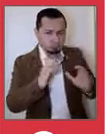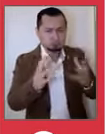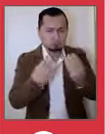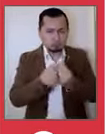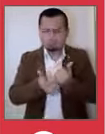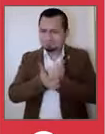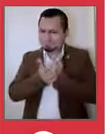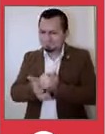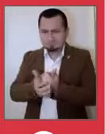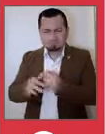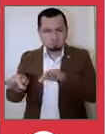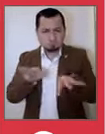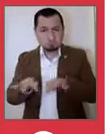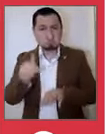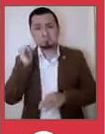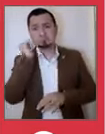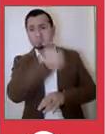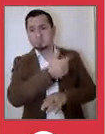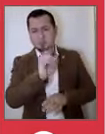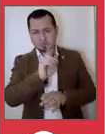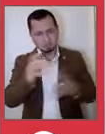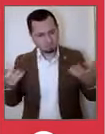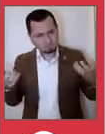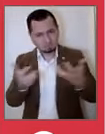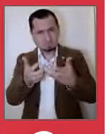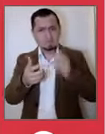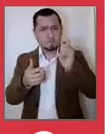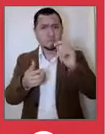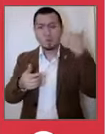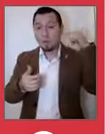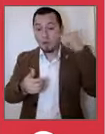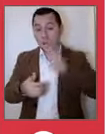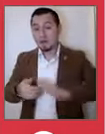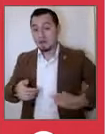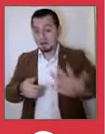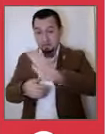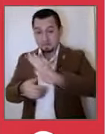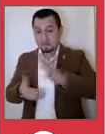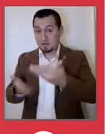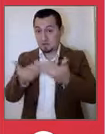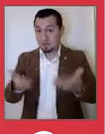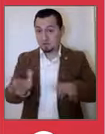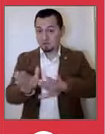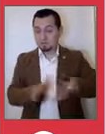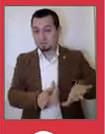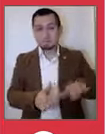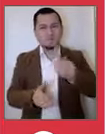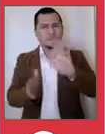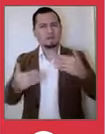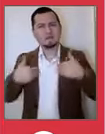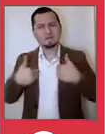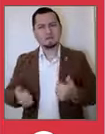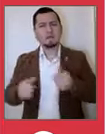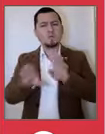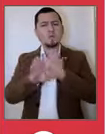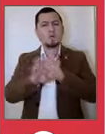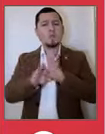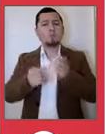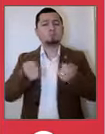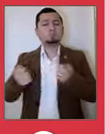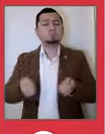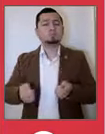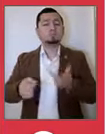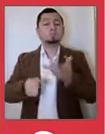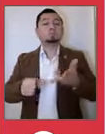enorme reto estos son los datos del área metropolitana de guadalajara ahora bien es importante entender cómo está distribuida la